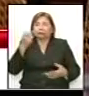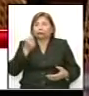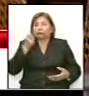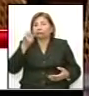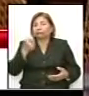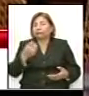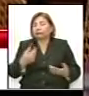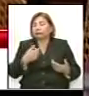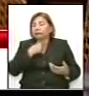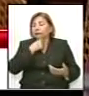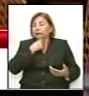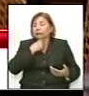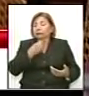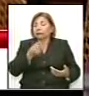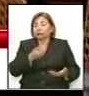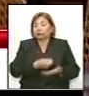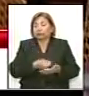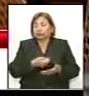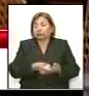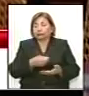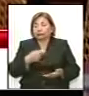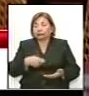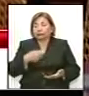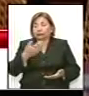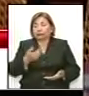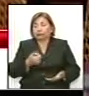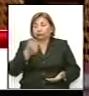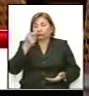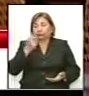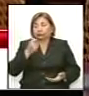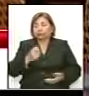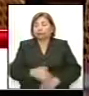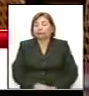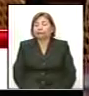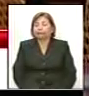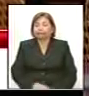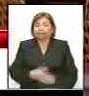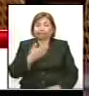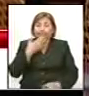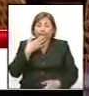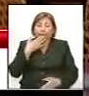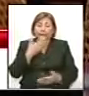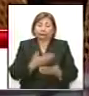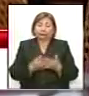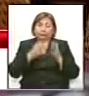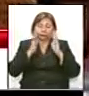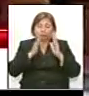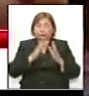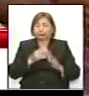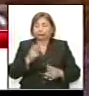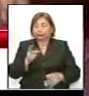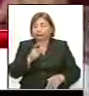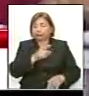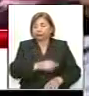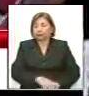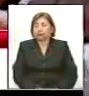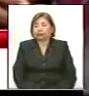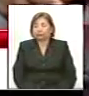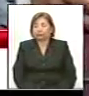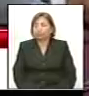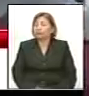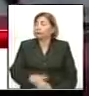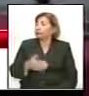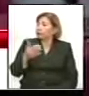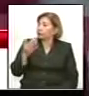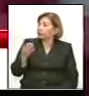estamos recibiendo, ya usted sabe, los sueldos que cobran los cesantes. Muchas gracias por la atención. A usted, gracias, a usted, José